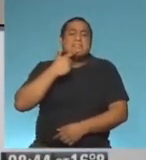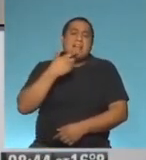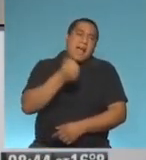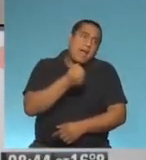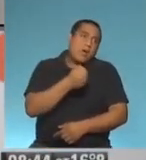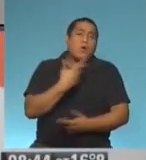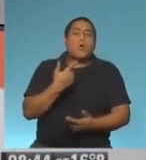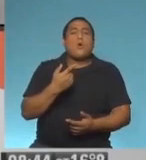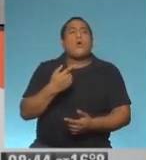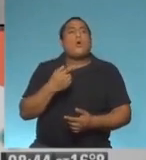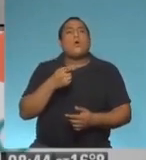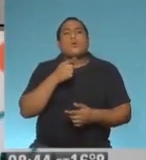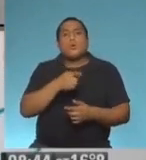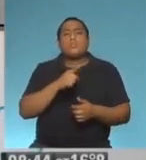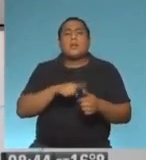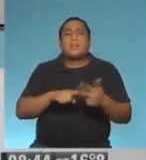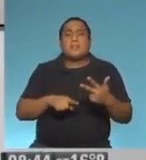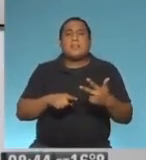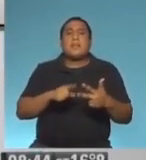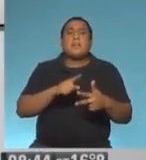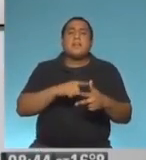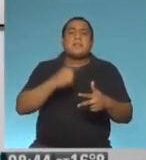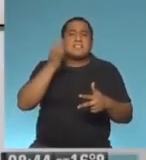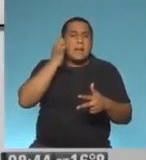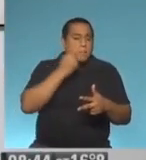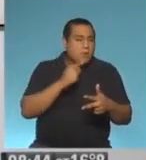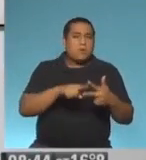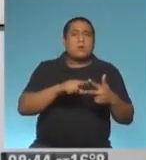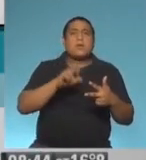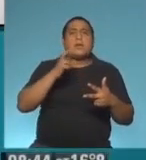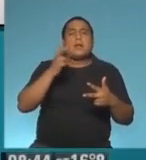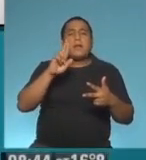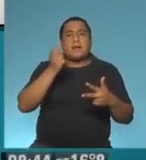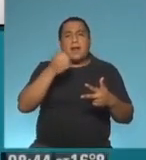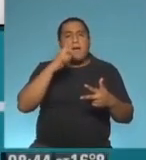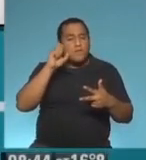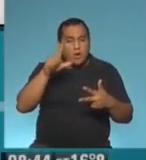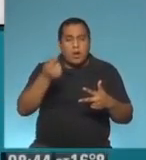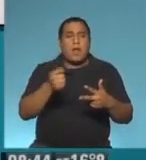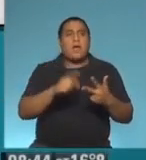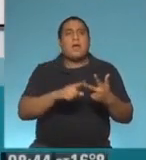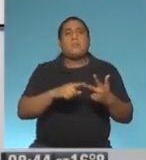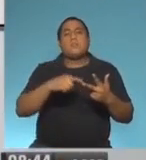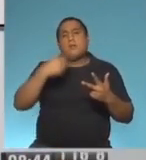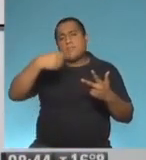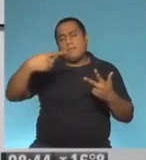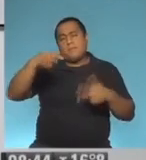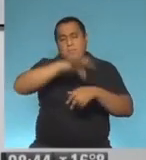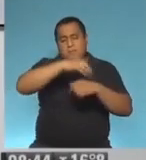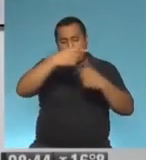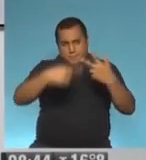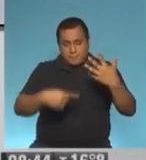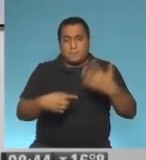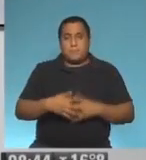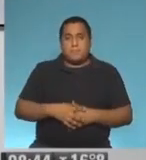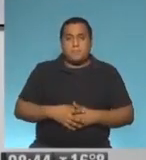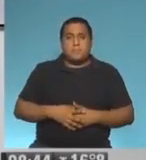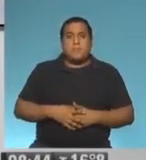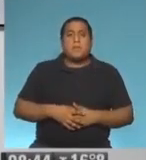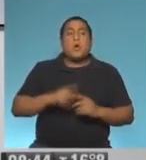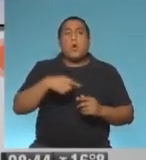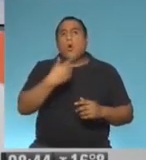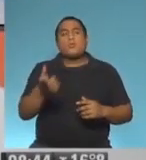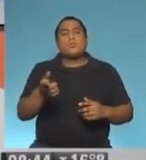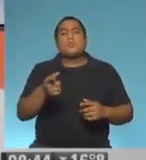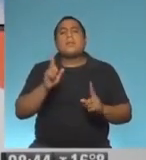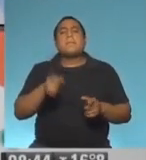que te cuida con sarampión rubéola la parotiditis hay un grupo más que me gustaría recalcar que son